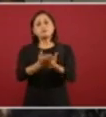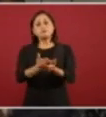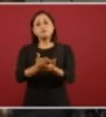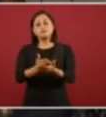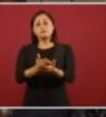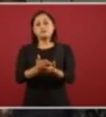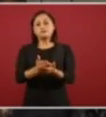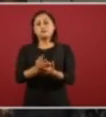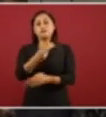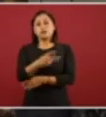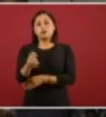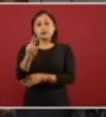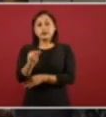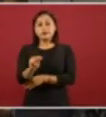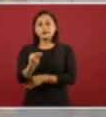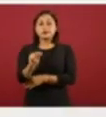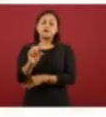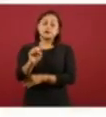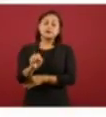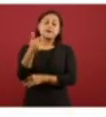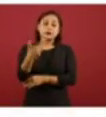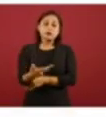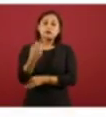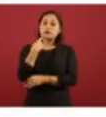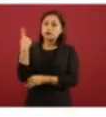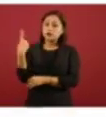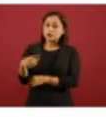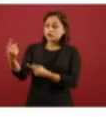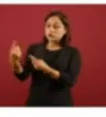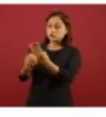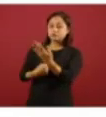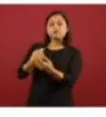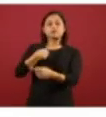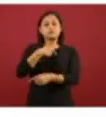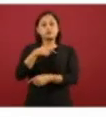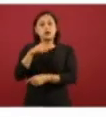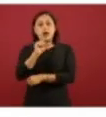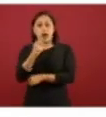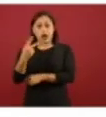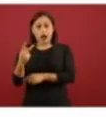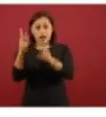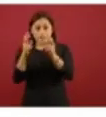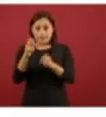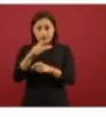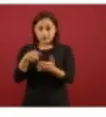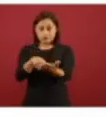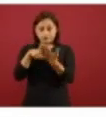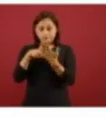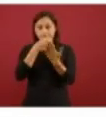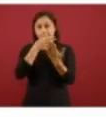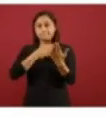268 denuncias y quejas atendidas, todas presentadas por la app de litro por litro por medio de